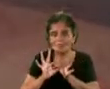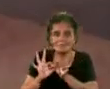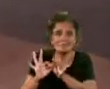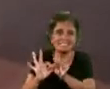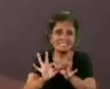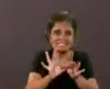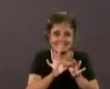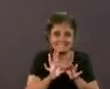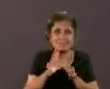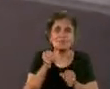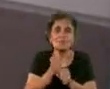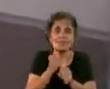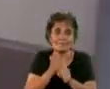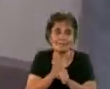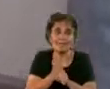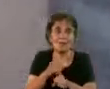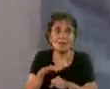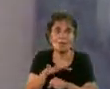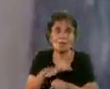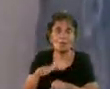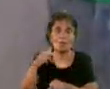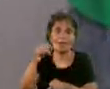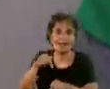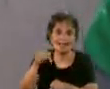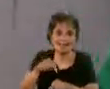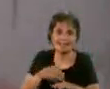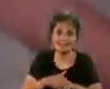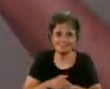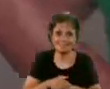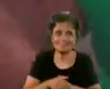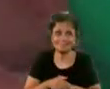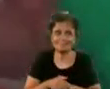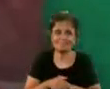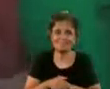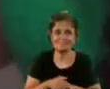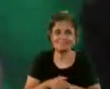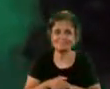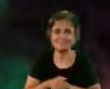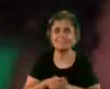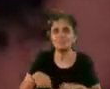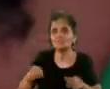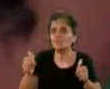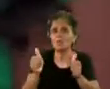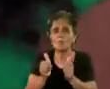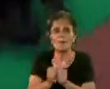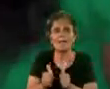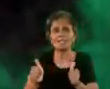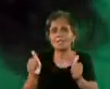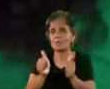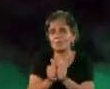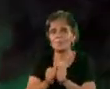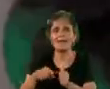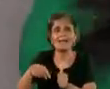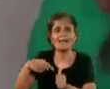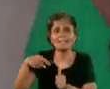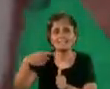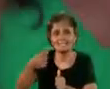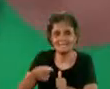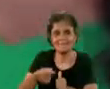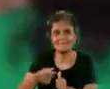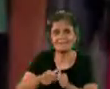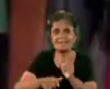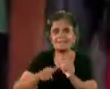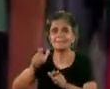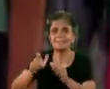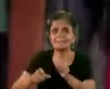un trabajo comunitario el que tenemos en Feria Vasca, donde nos acompañamos constantemente en el proceso de poder hacer que al otro también